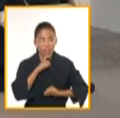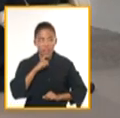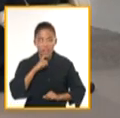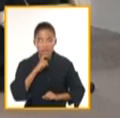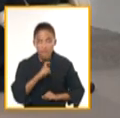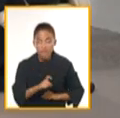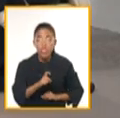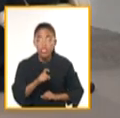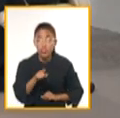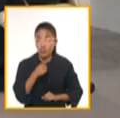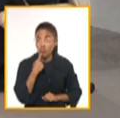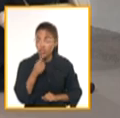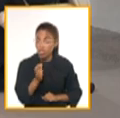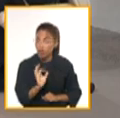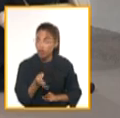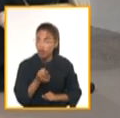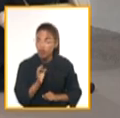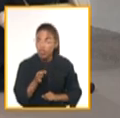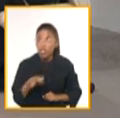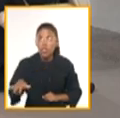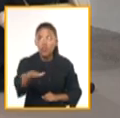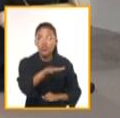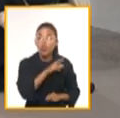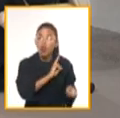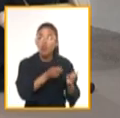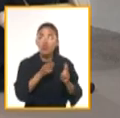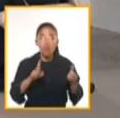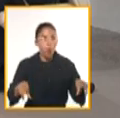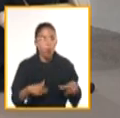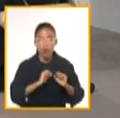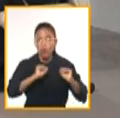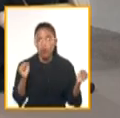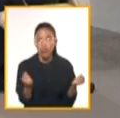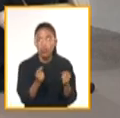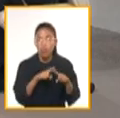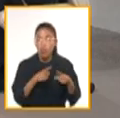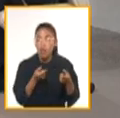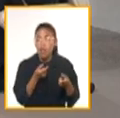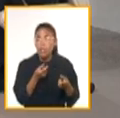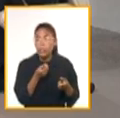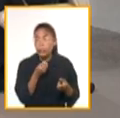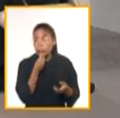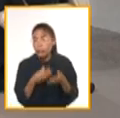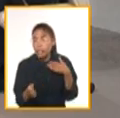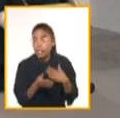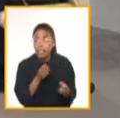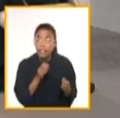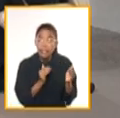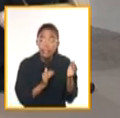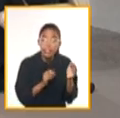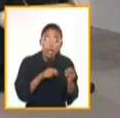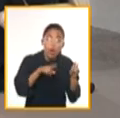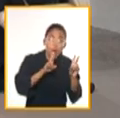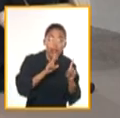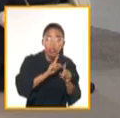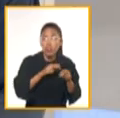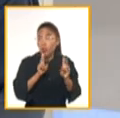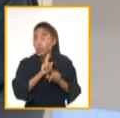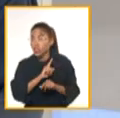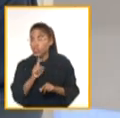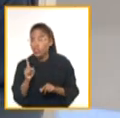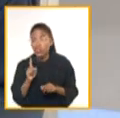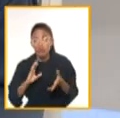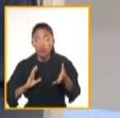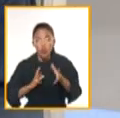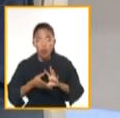usted dice, hay que acatar todas las órdenes porque cualquier milímetro más allá, más acá, puede causar un problema. Además, Randy, cuando tú operas